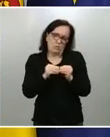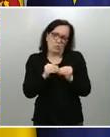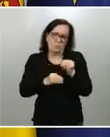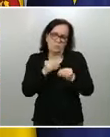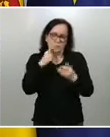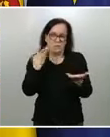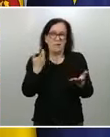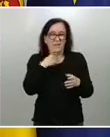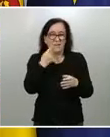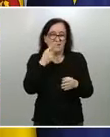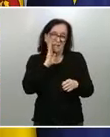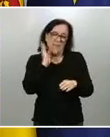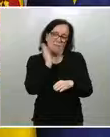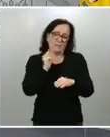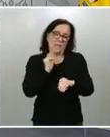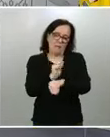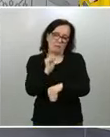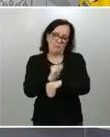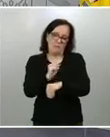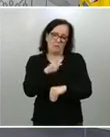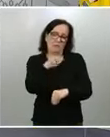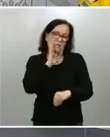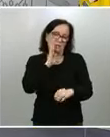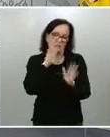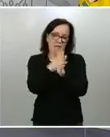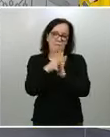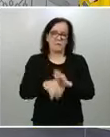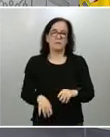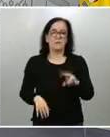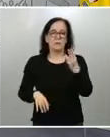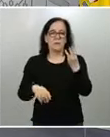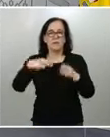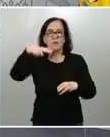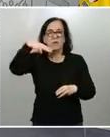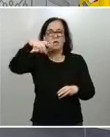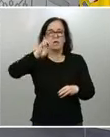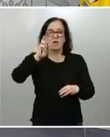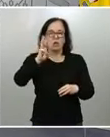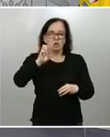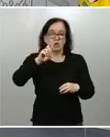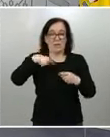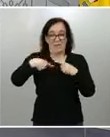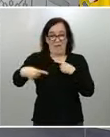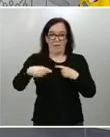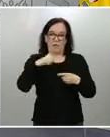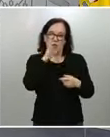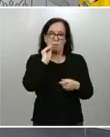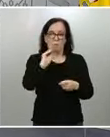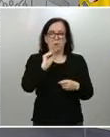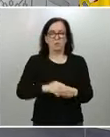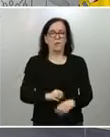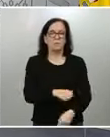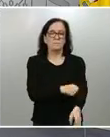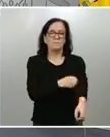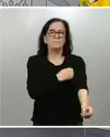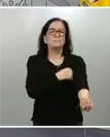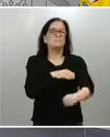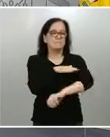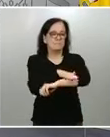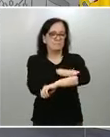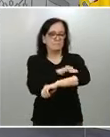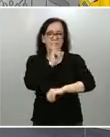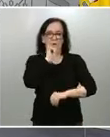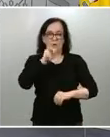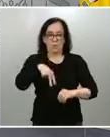mencionado pregunta ahora news diario adelante hola ministros hoy 49 news